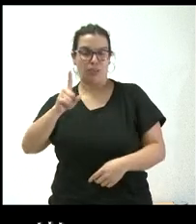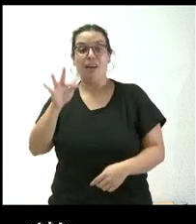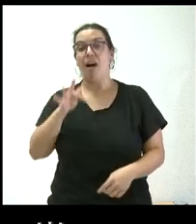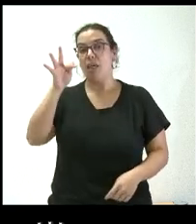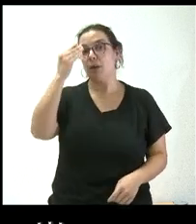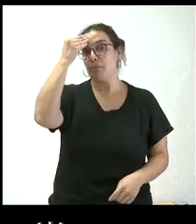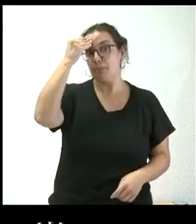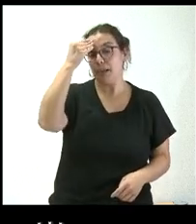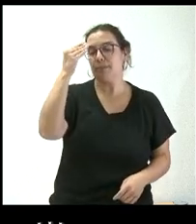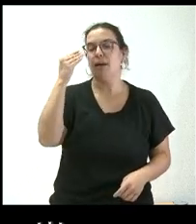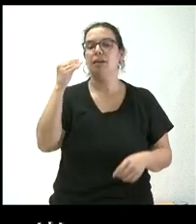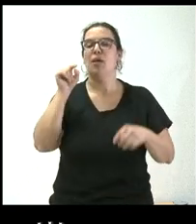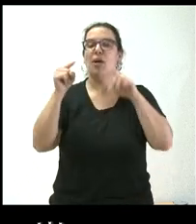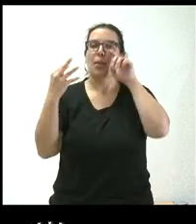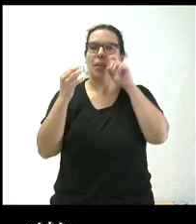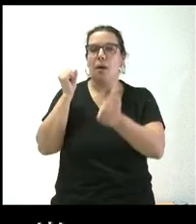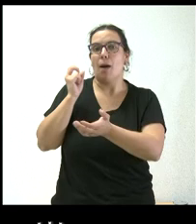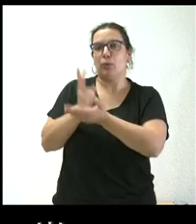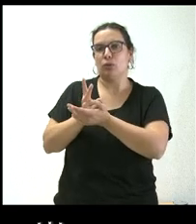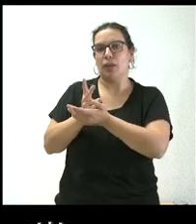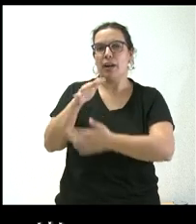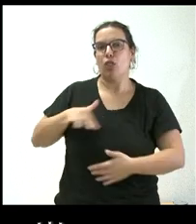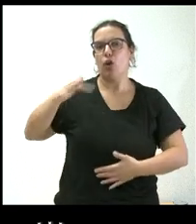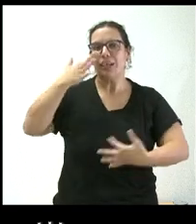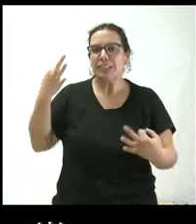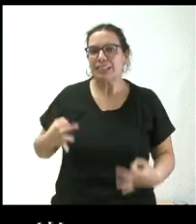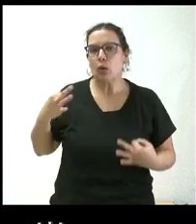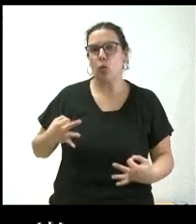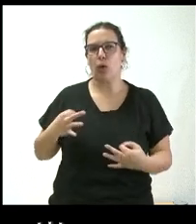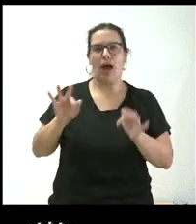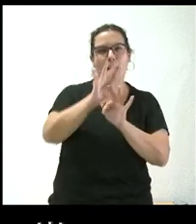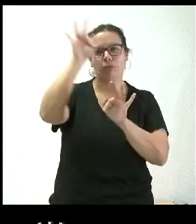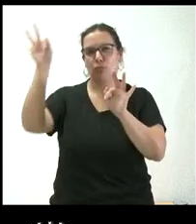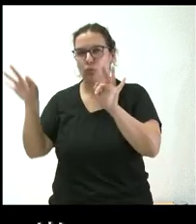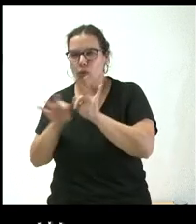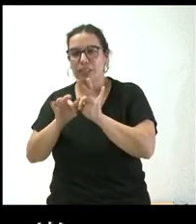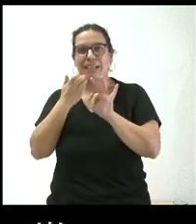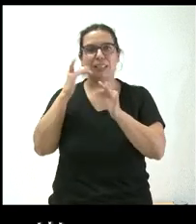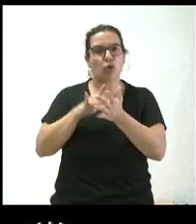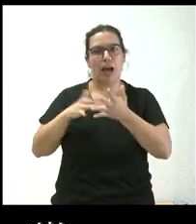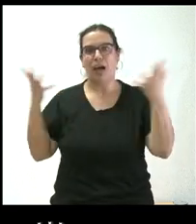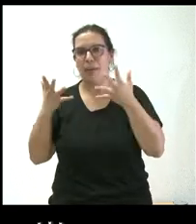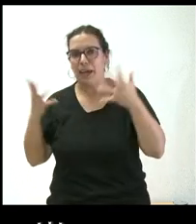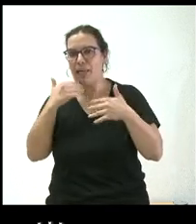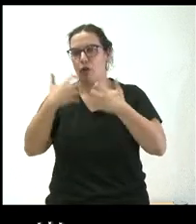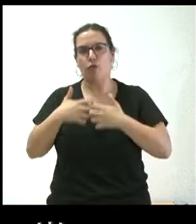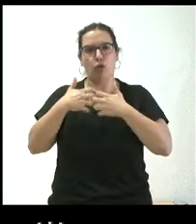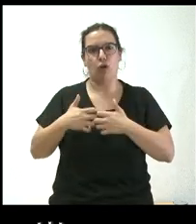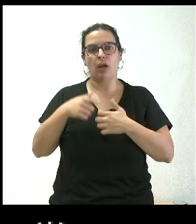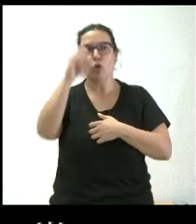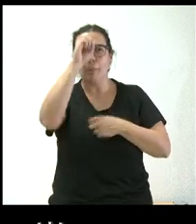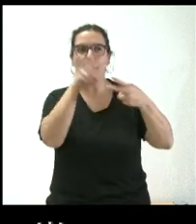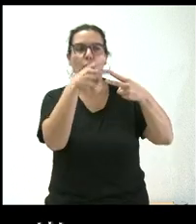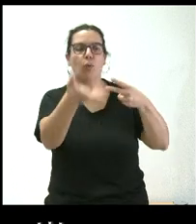debe que se debe aportar un lugar seguro que funciona las 24 horas al día en caso de emergencia no sé qué opina al respecto